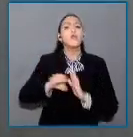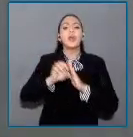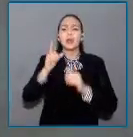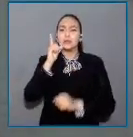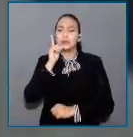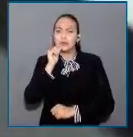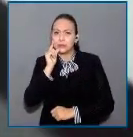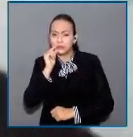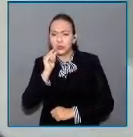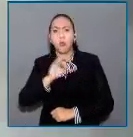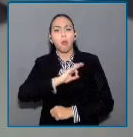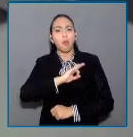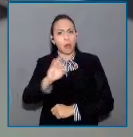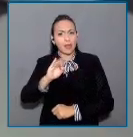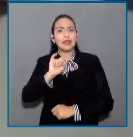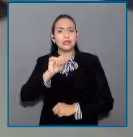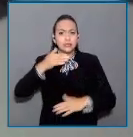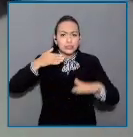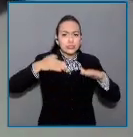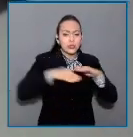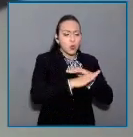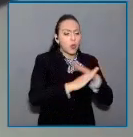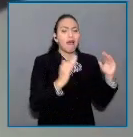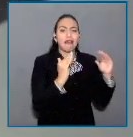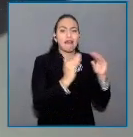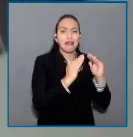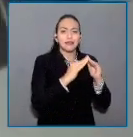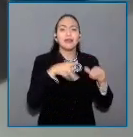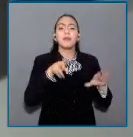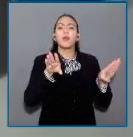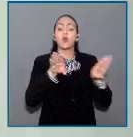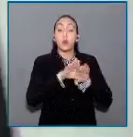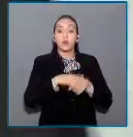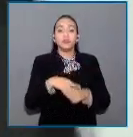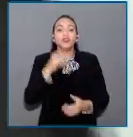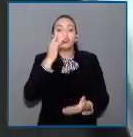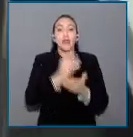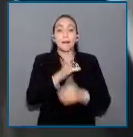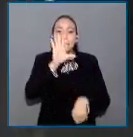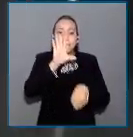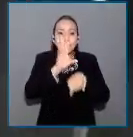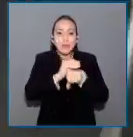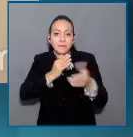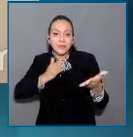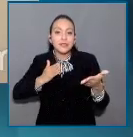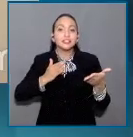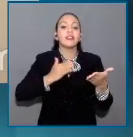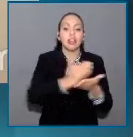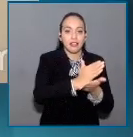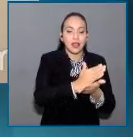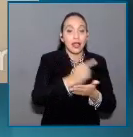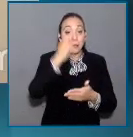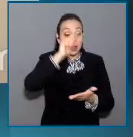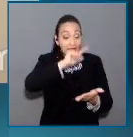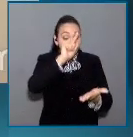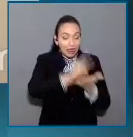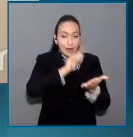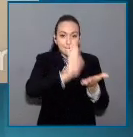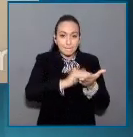ingresar a un domicilio solicitando la autorización de la persona que tenga la legitimidad para otorgarlo. Pero mucho